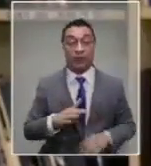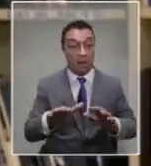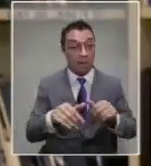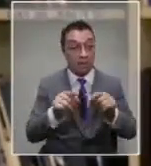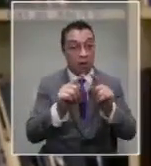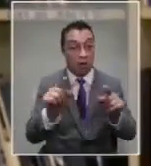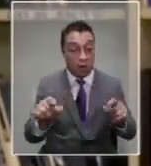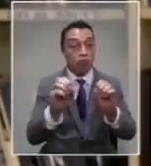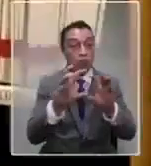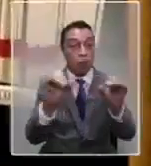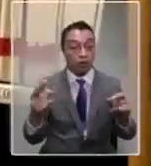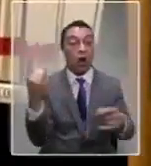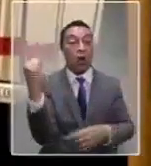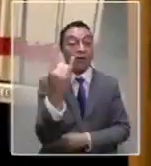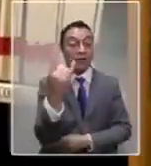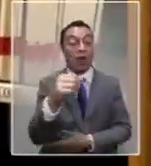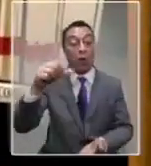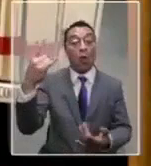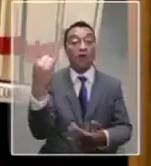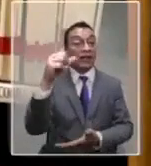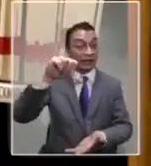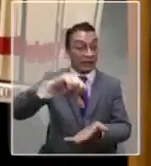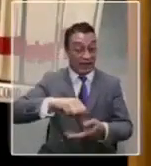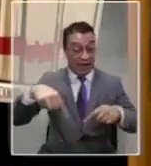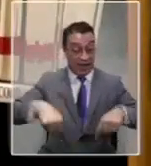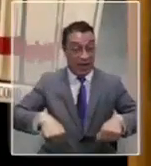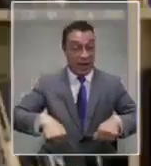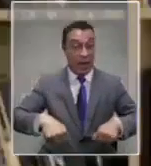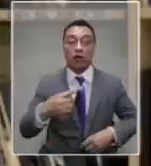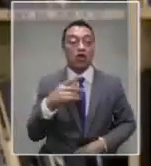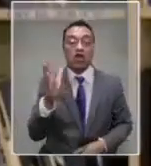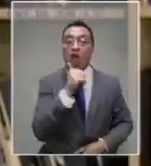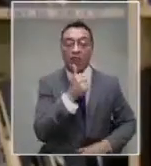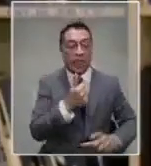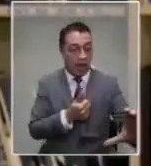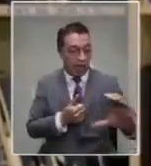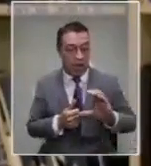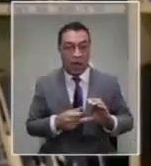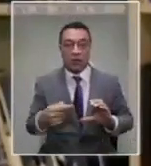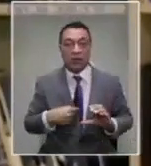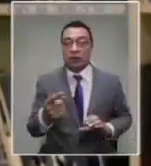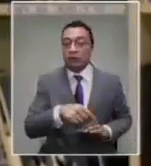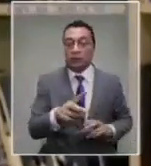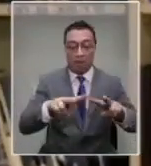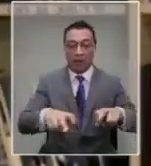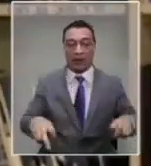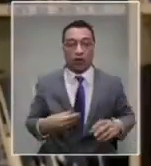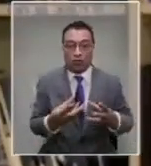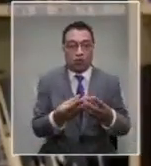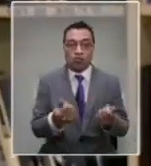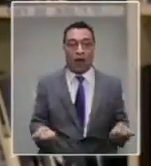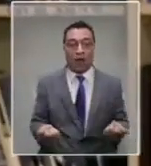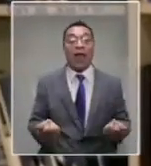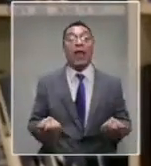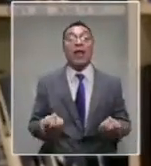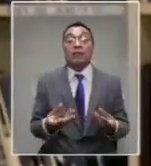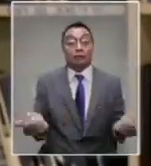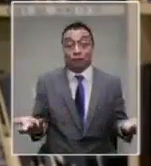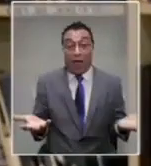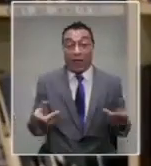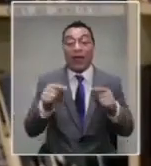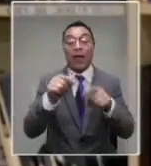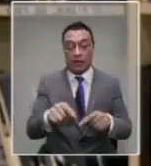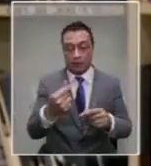nuestras, y lo mismo le pasa a muchas universidades como la Universidad Central, no tienen recursos para poder hacer investigación. Y la verdad es que los recursos